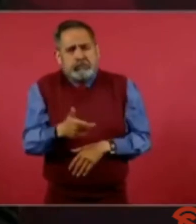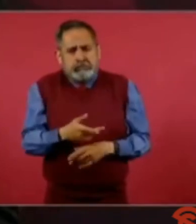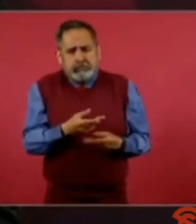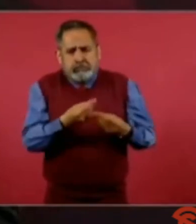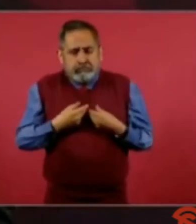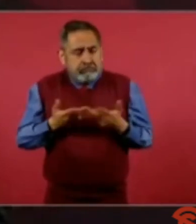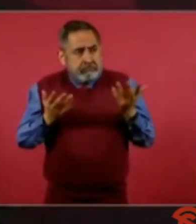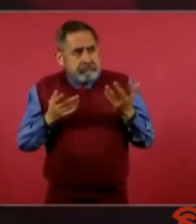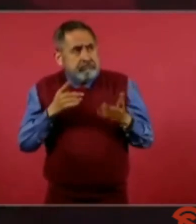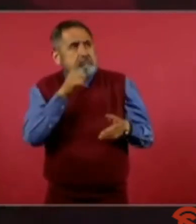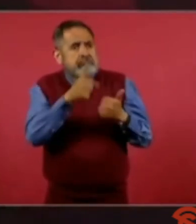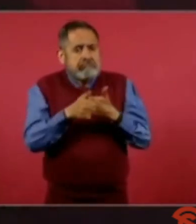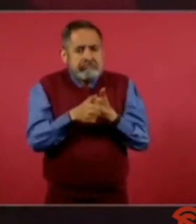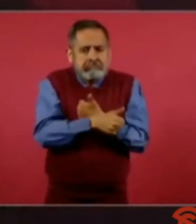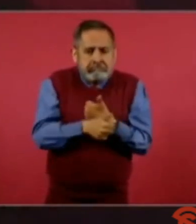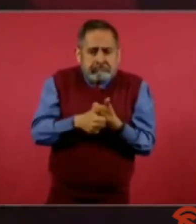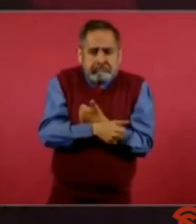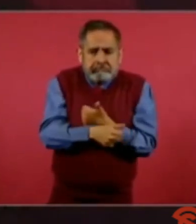sé que están